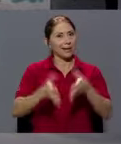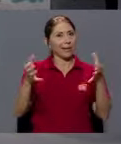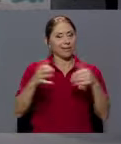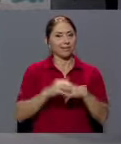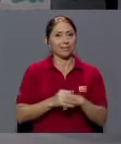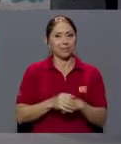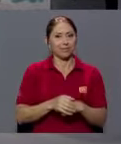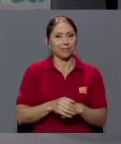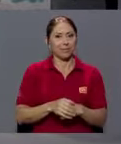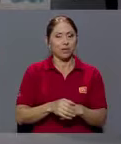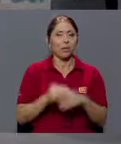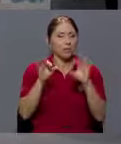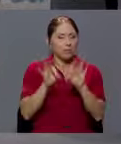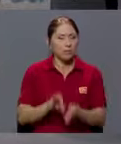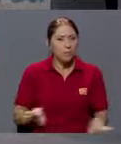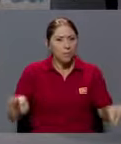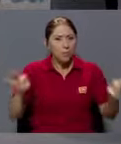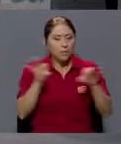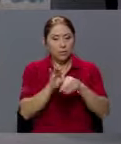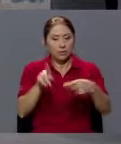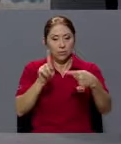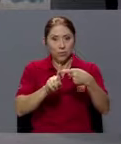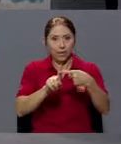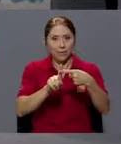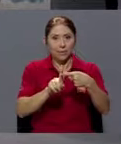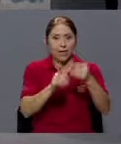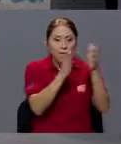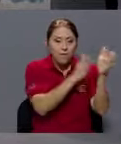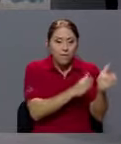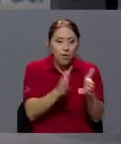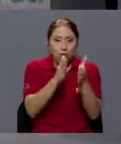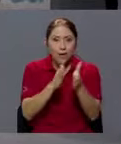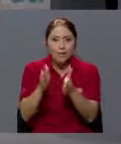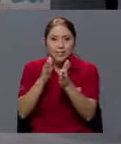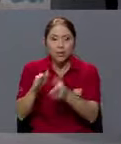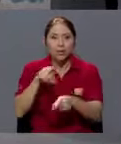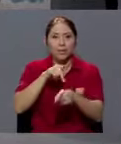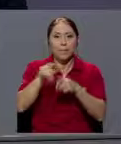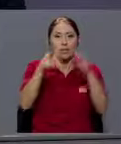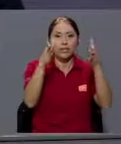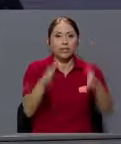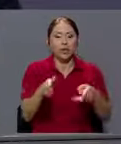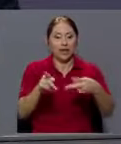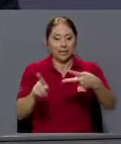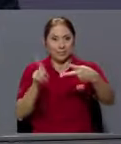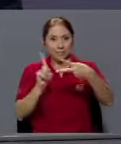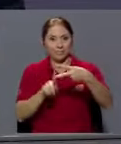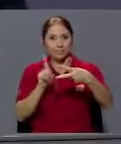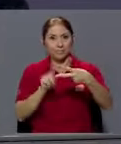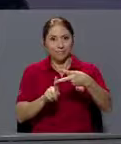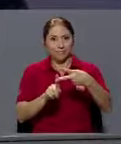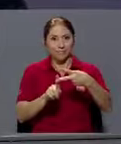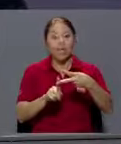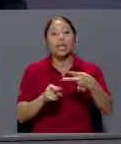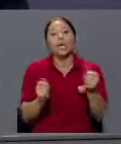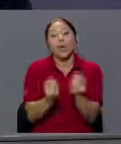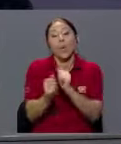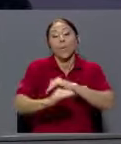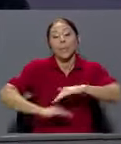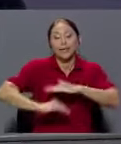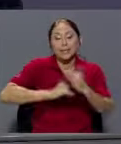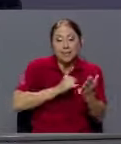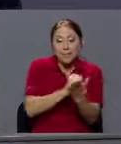entre otras creo yo que son dos vitales. Una es la formación de profesionales y otra es cabalmente, a partir